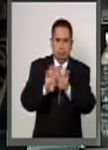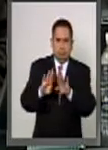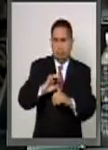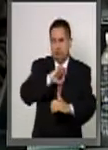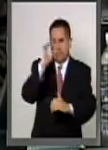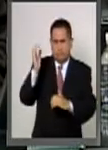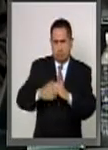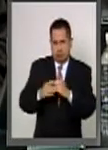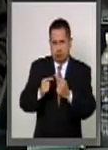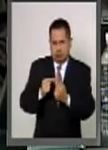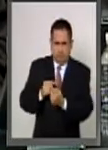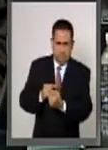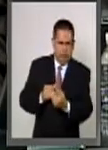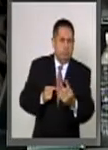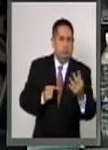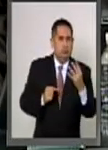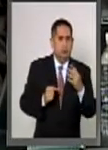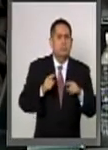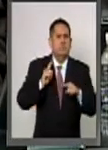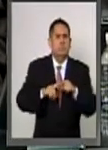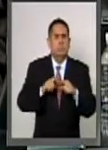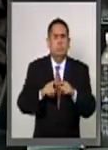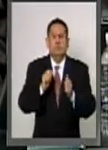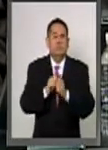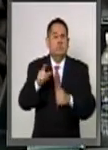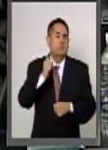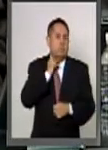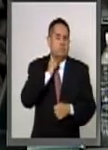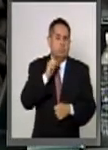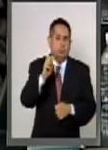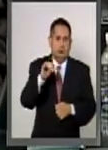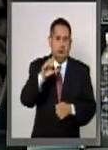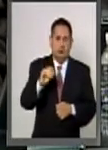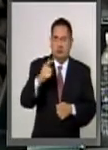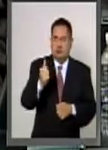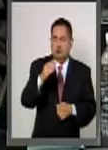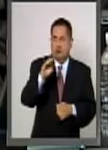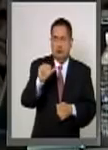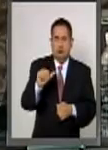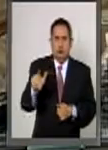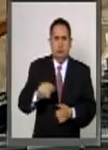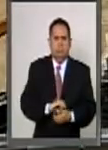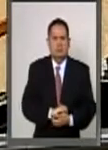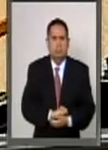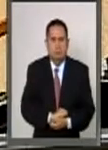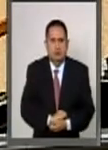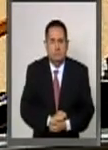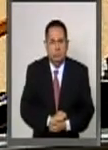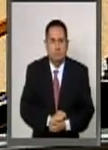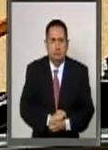Hablo de quienes han solicitado el uso de la voz con el senador Emilio Gamboa Patrón.